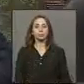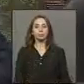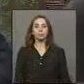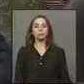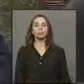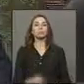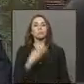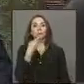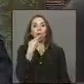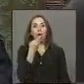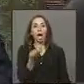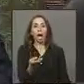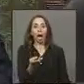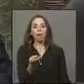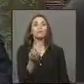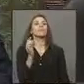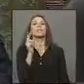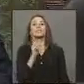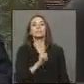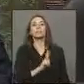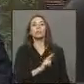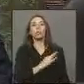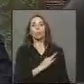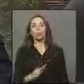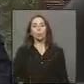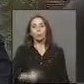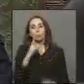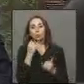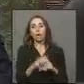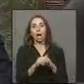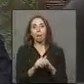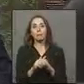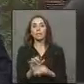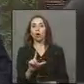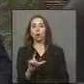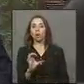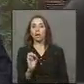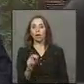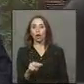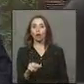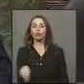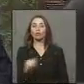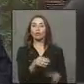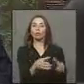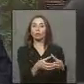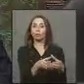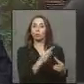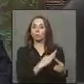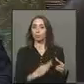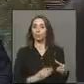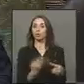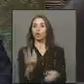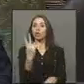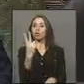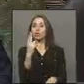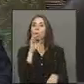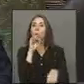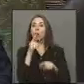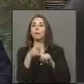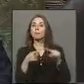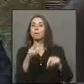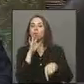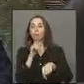Le ofrezco la palabra al honorable señor diputado y amigo Roberto León, cuya bancada le dio 2 minutos y